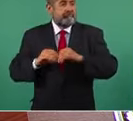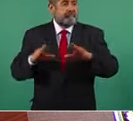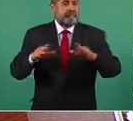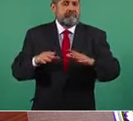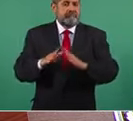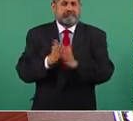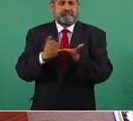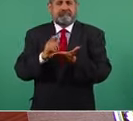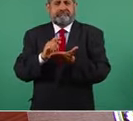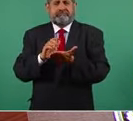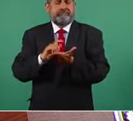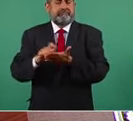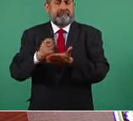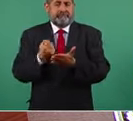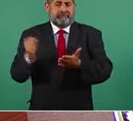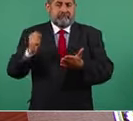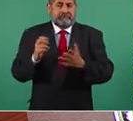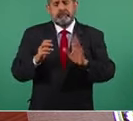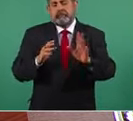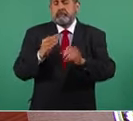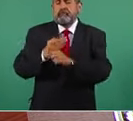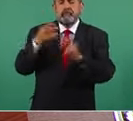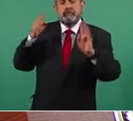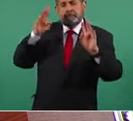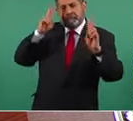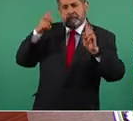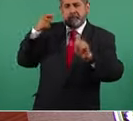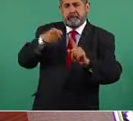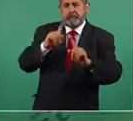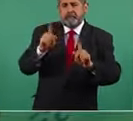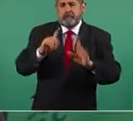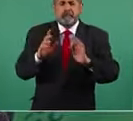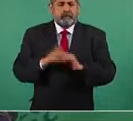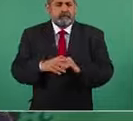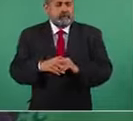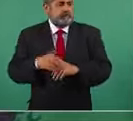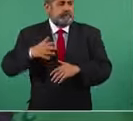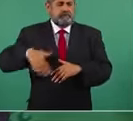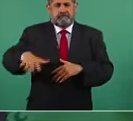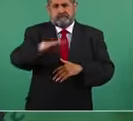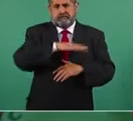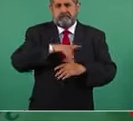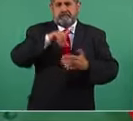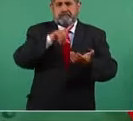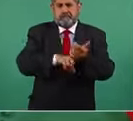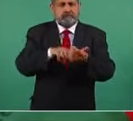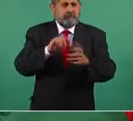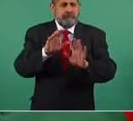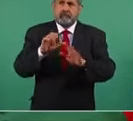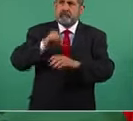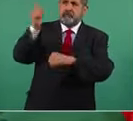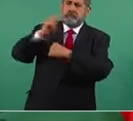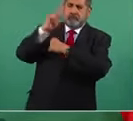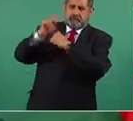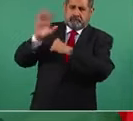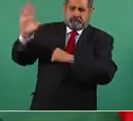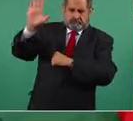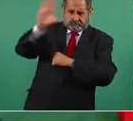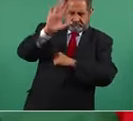No voy a tratar el tema porque hay que ser respetuoso de los procesos internos de otros países,